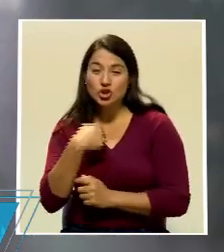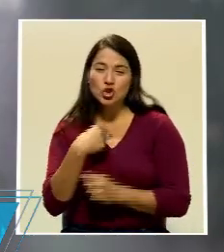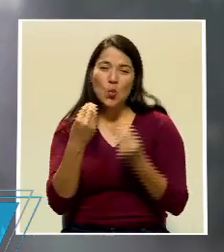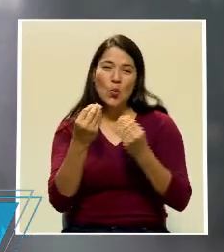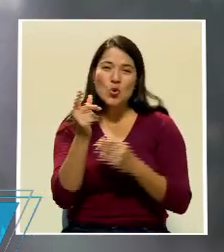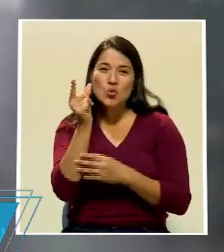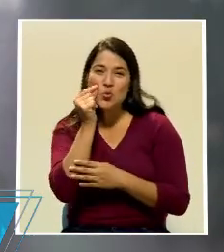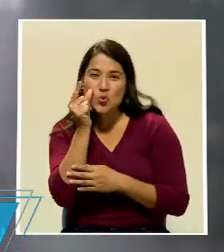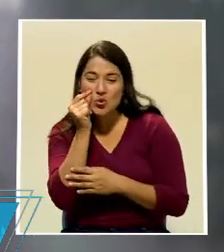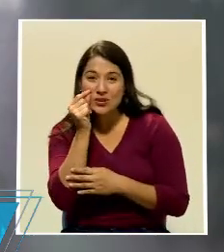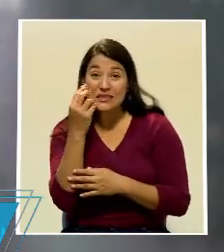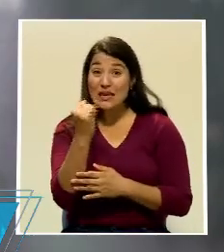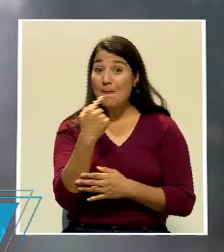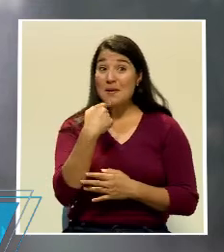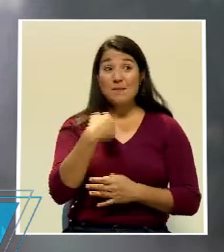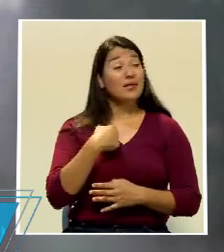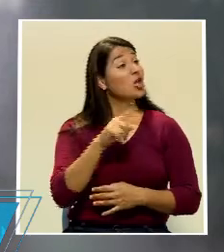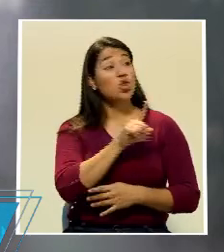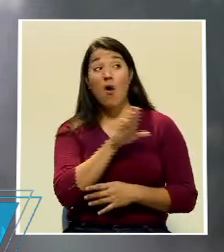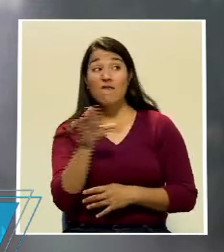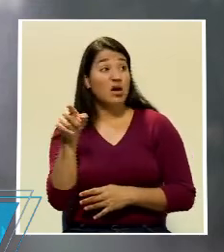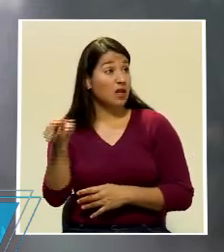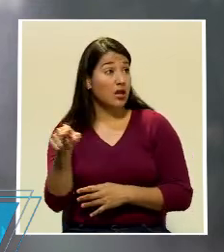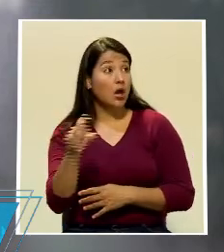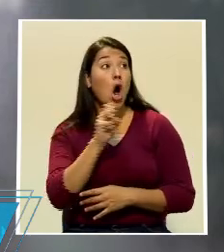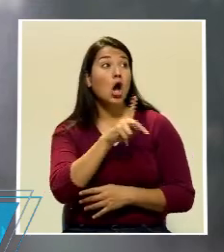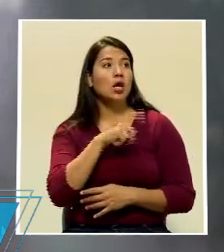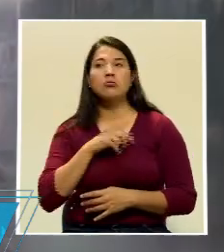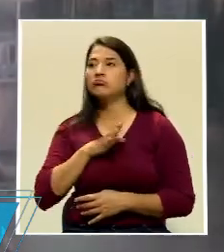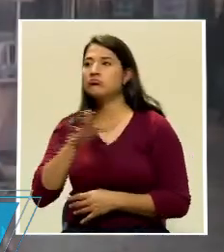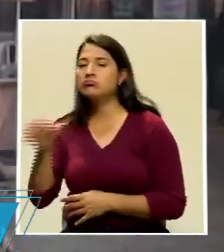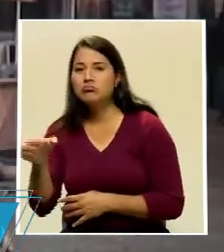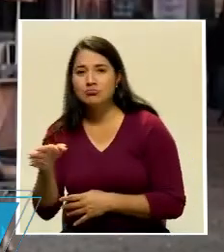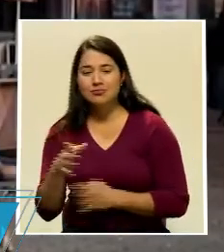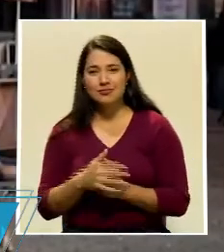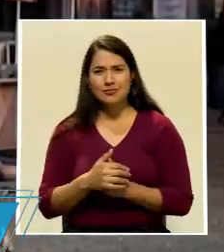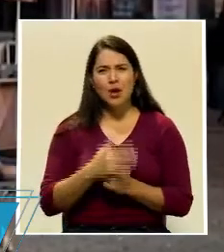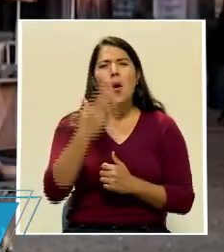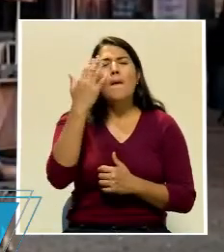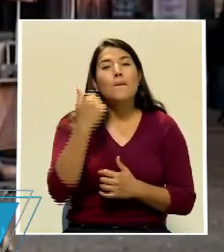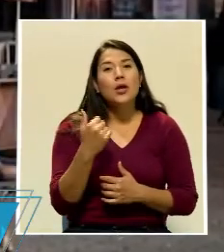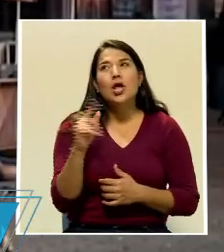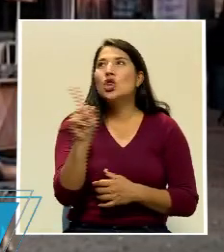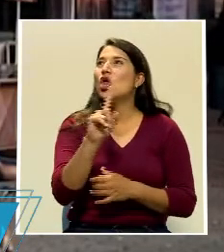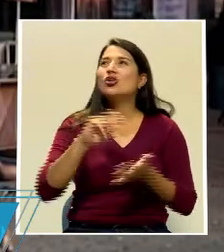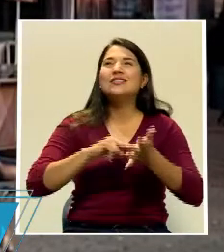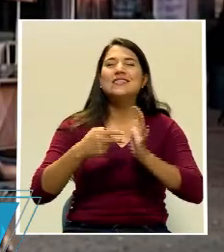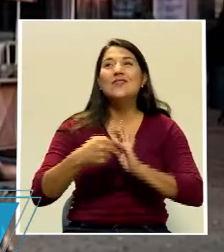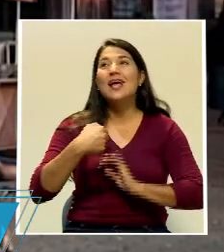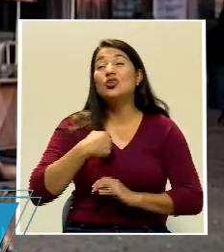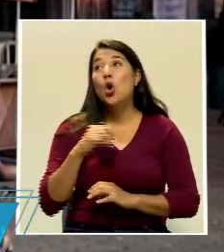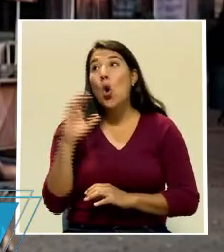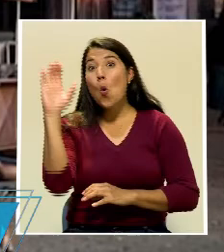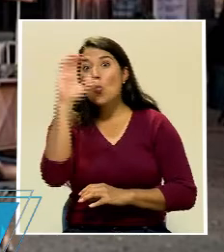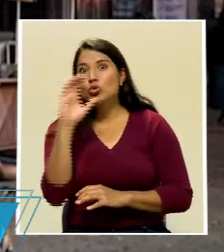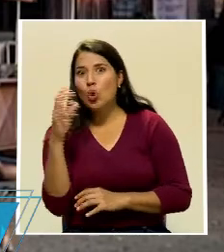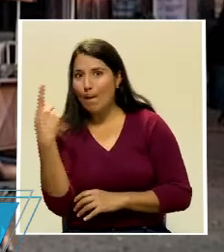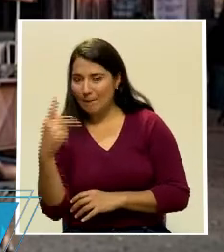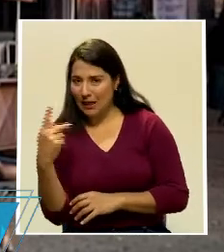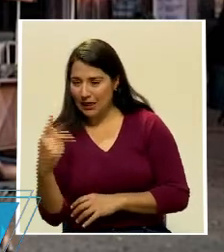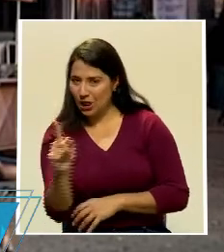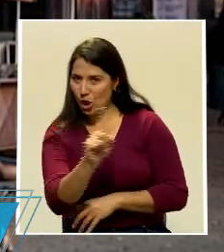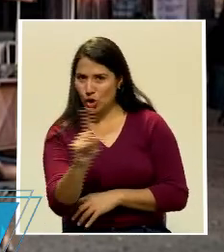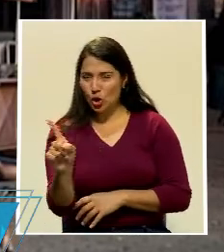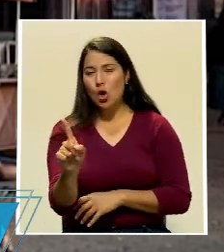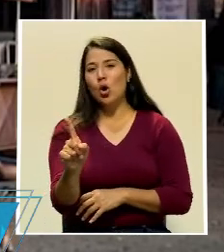mí donde me dicen no se vaya a meter ahí es peligroso, voy, pero no porque ande buscando el peligro precisamente, porque me han